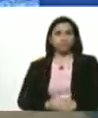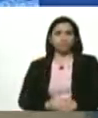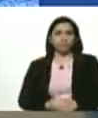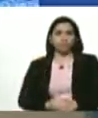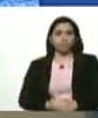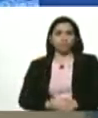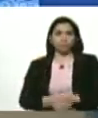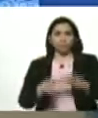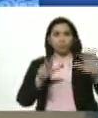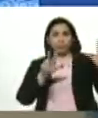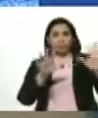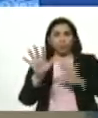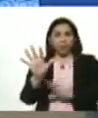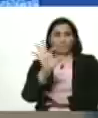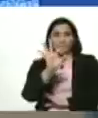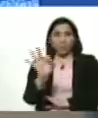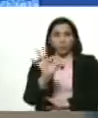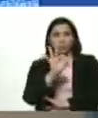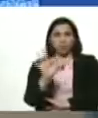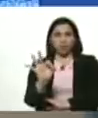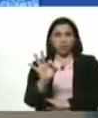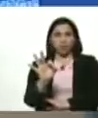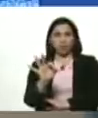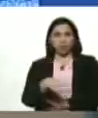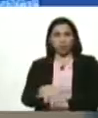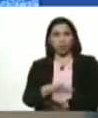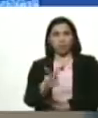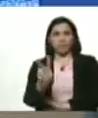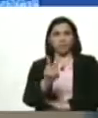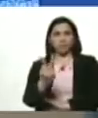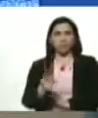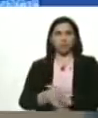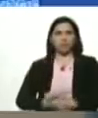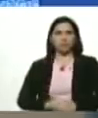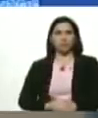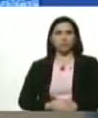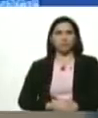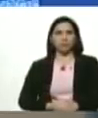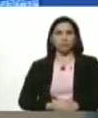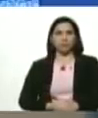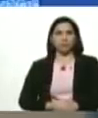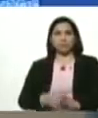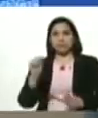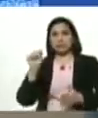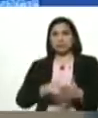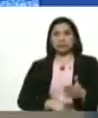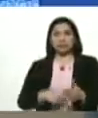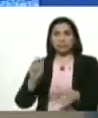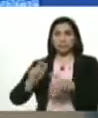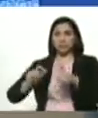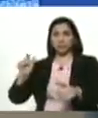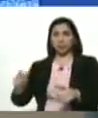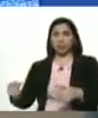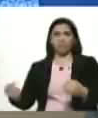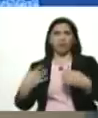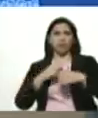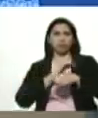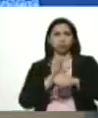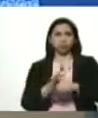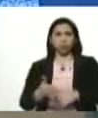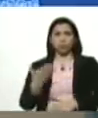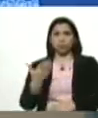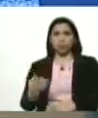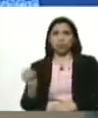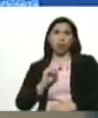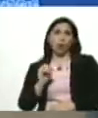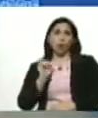el 85% del territorio nacional sin casos importantes de coronavirus o sin casos de